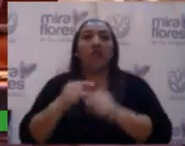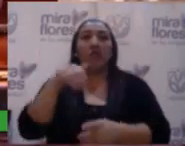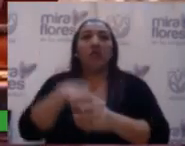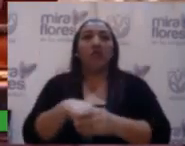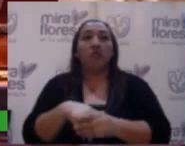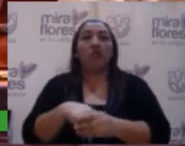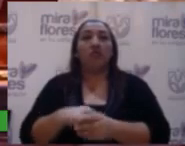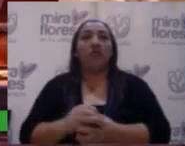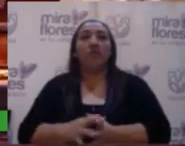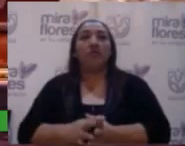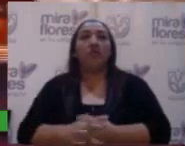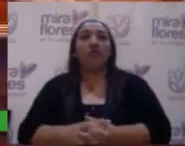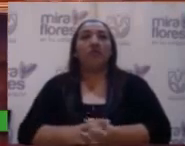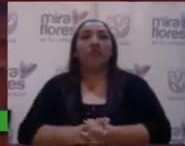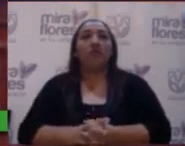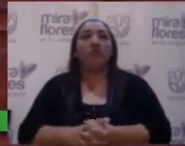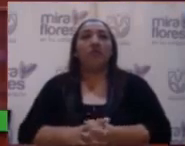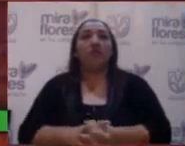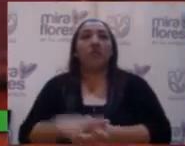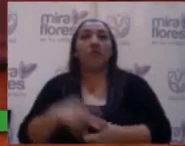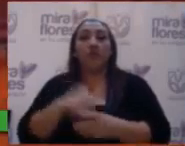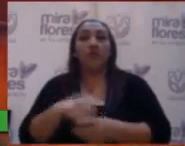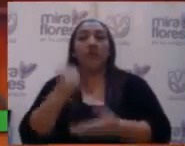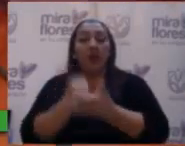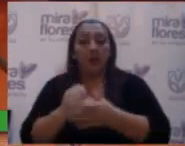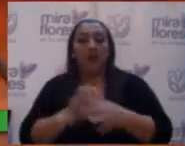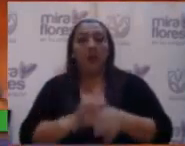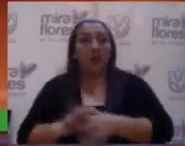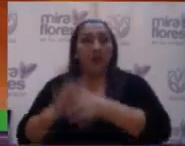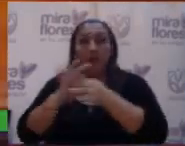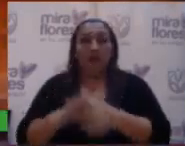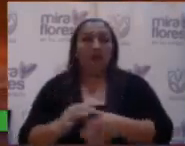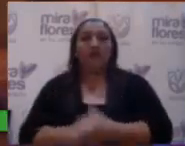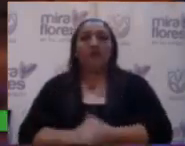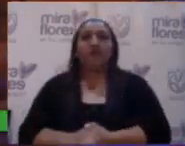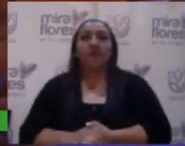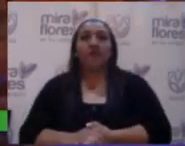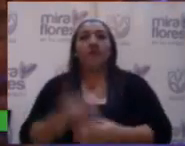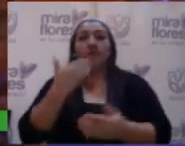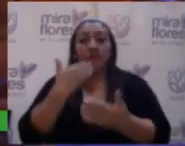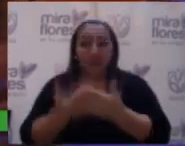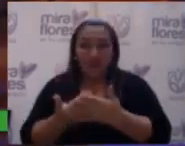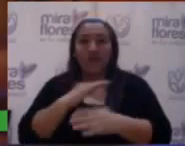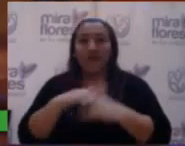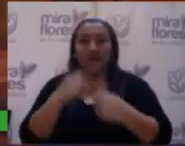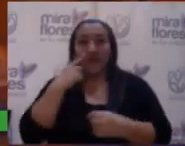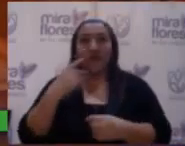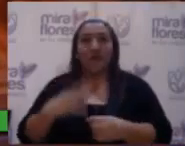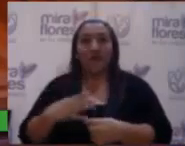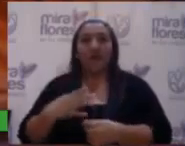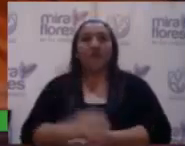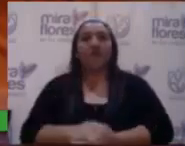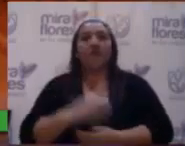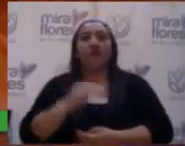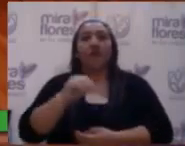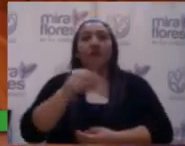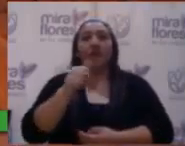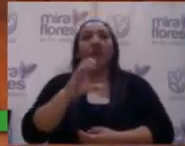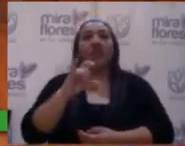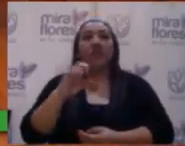al voto se aprueba también por unanimidad y Agradeciendo al Señor macer por